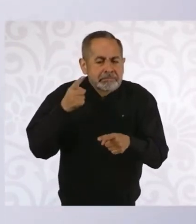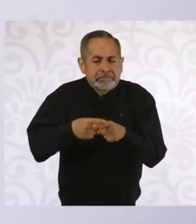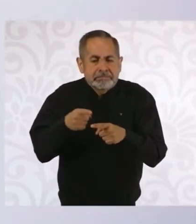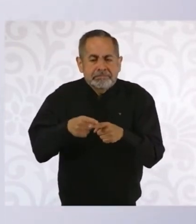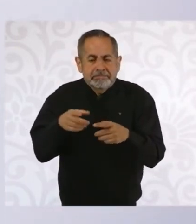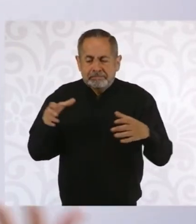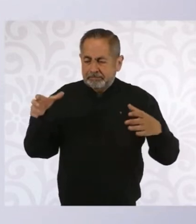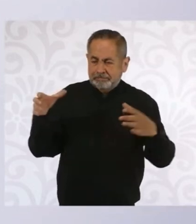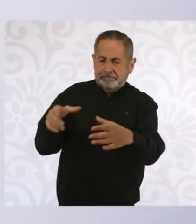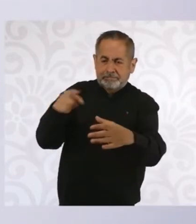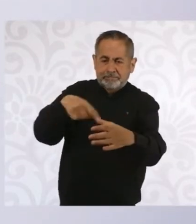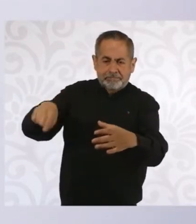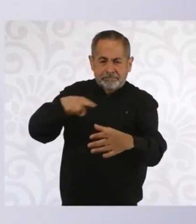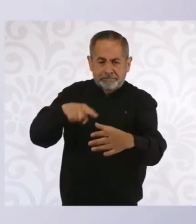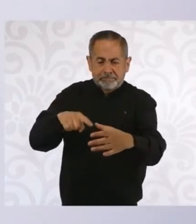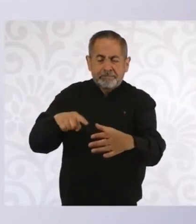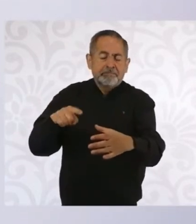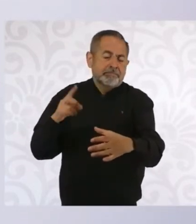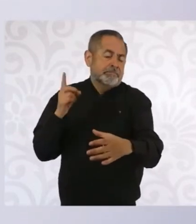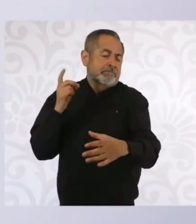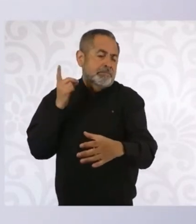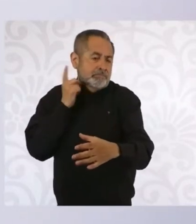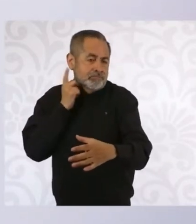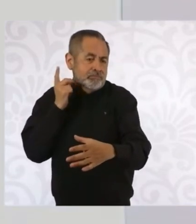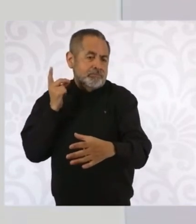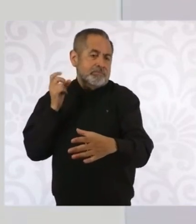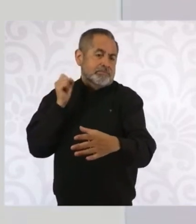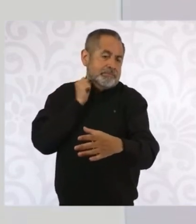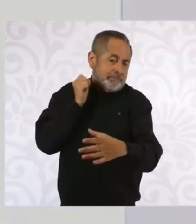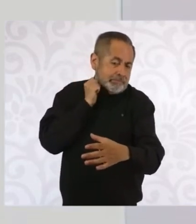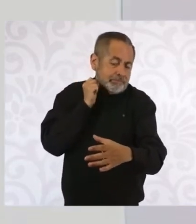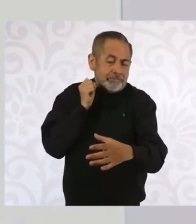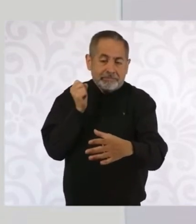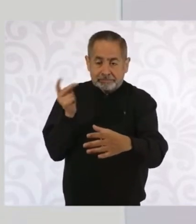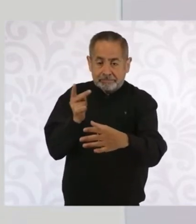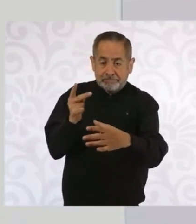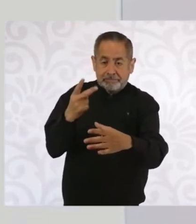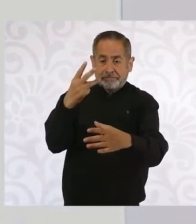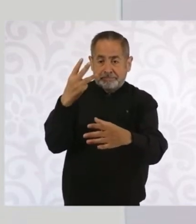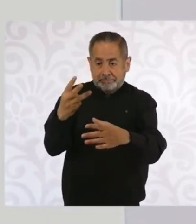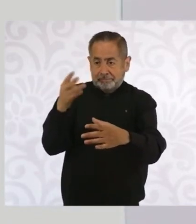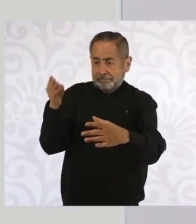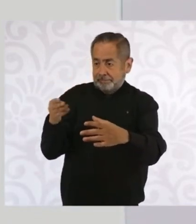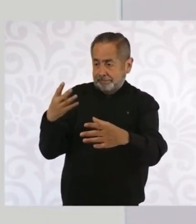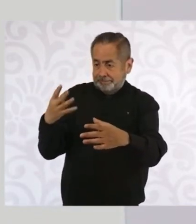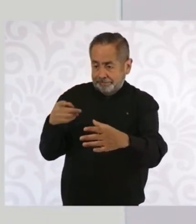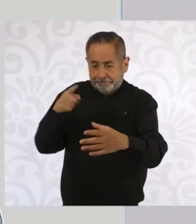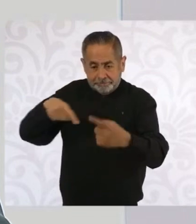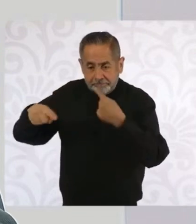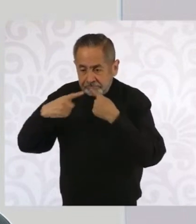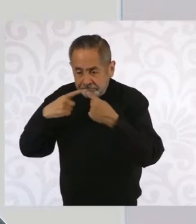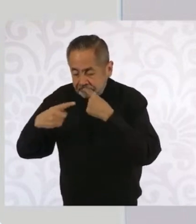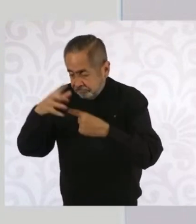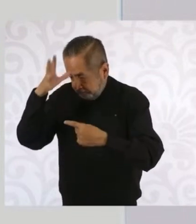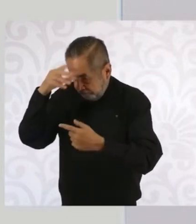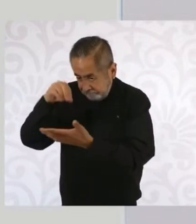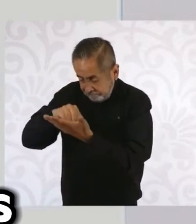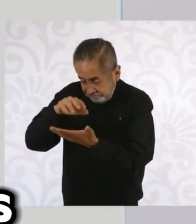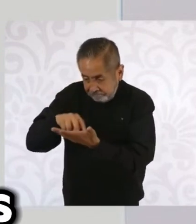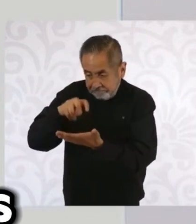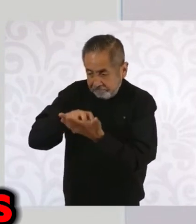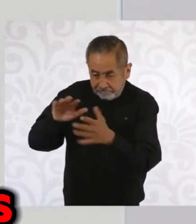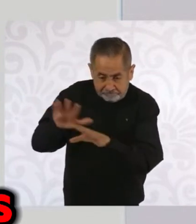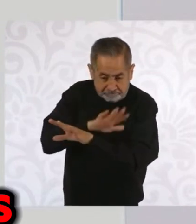constituyente? Las 2/3 partes de la Cámara de Diputados, las 2/3 partes de la Cámara de Senadores y la mayoría de